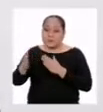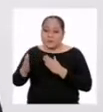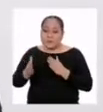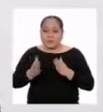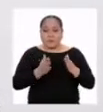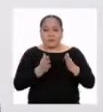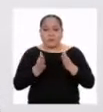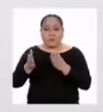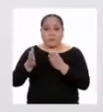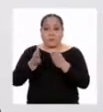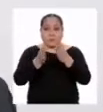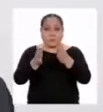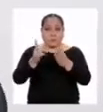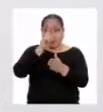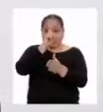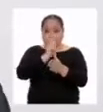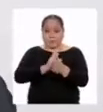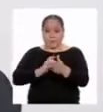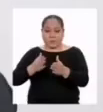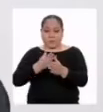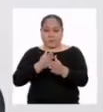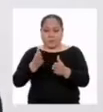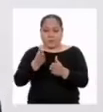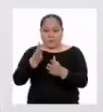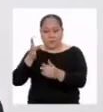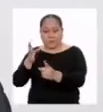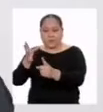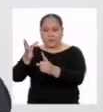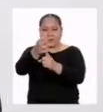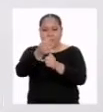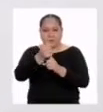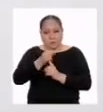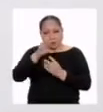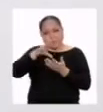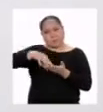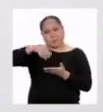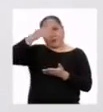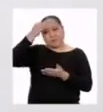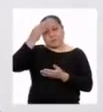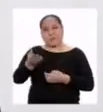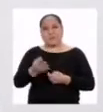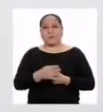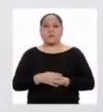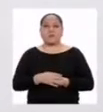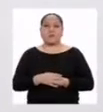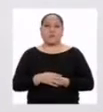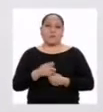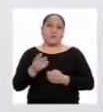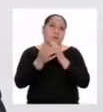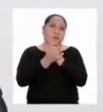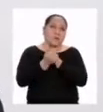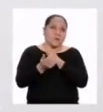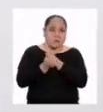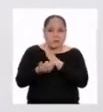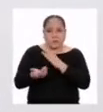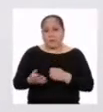que recorre una persona para adquirir o desarrollar sus competencias,